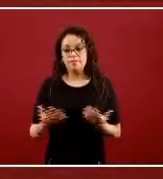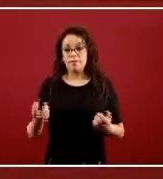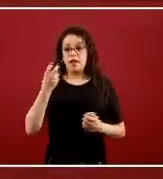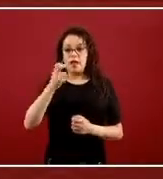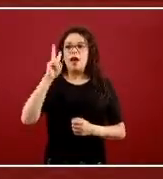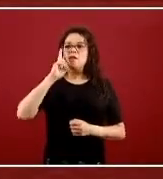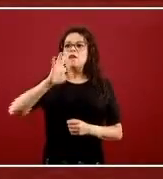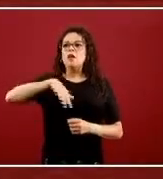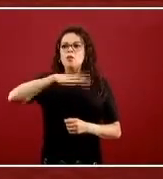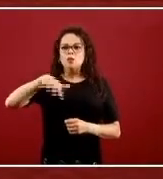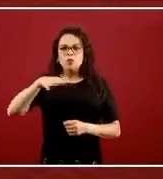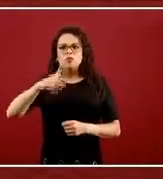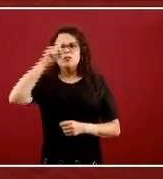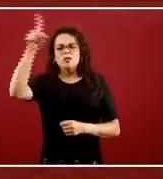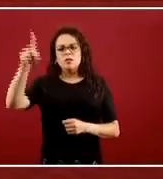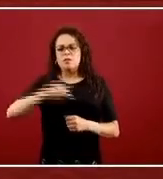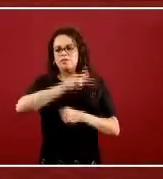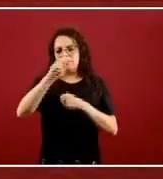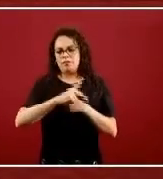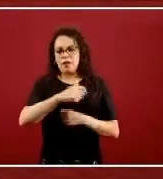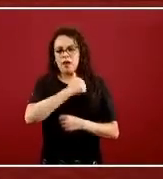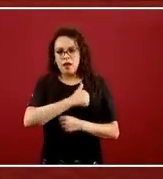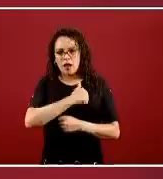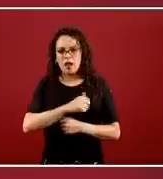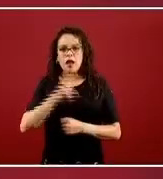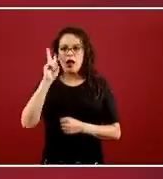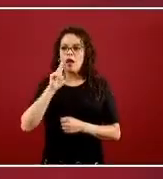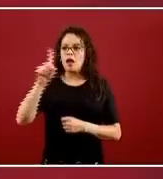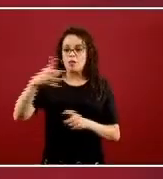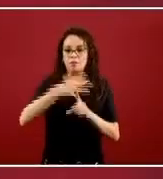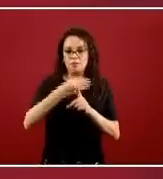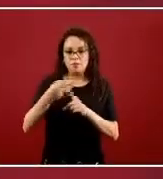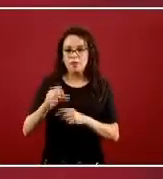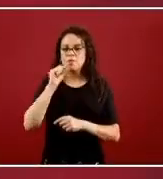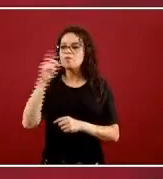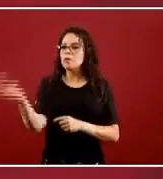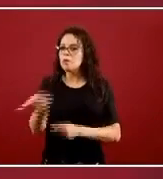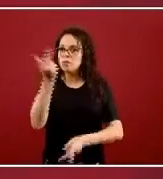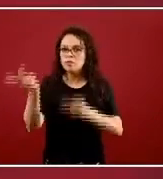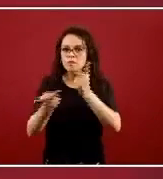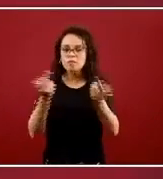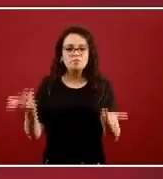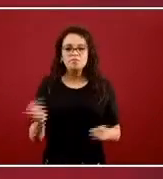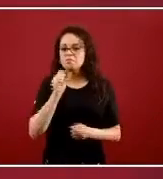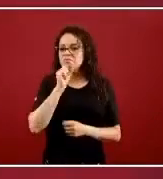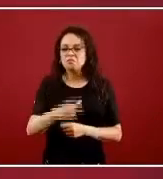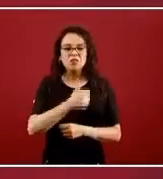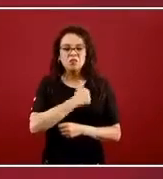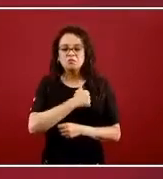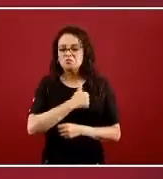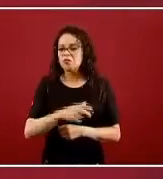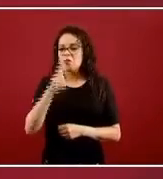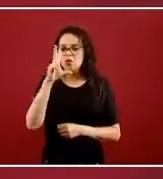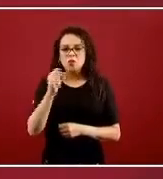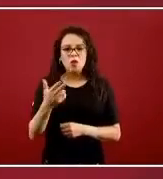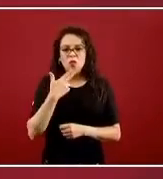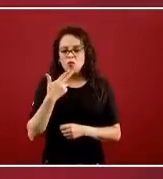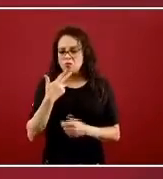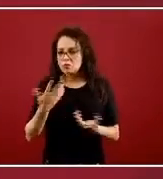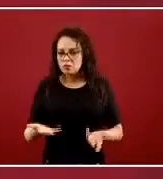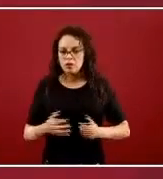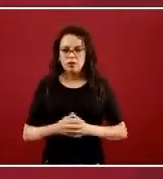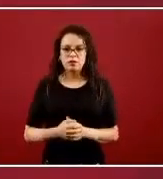Laboratorio Nacional de Microbiología, lo mismo, Canadá no utiliza pruebas rápidas. La Organización Panamericana de la